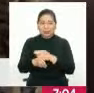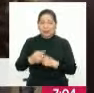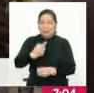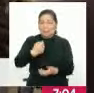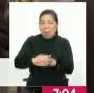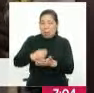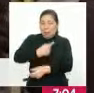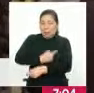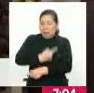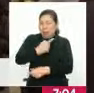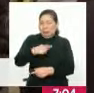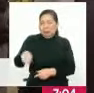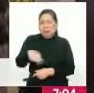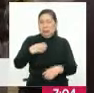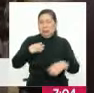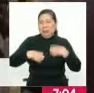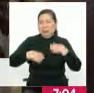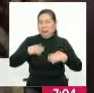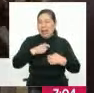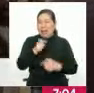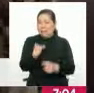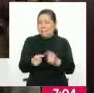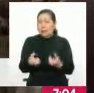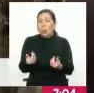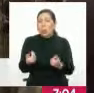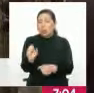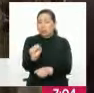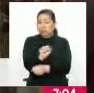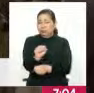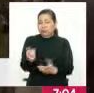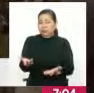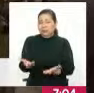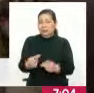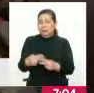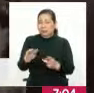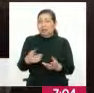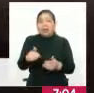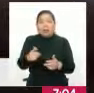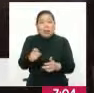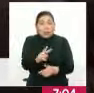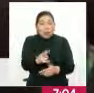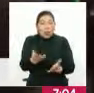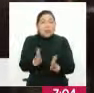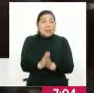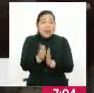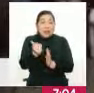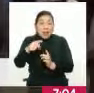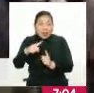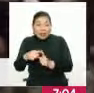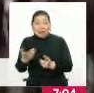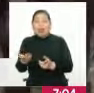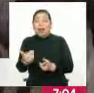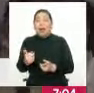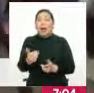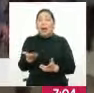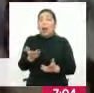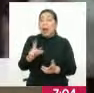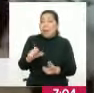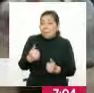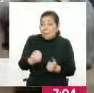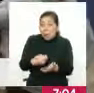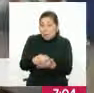supuesto está causando molestia sobre todo en los vecinos de ambos distritos que ellos manifiestan tienen